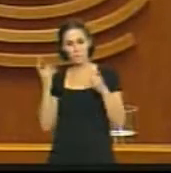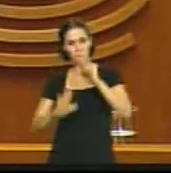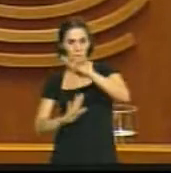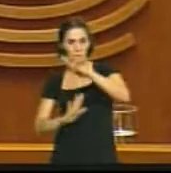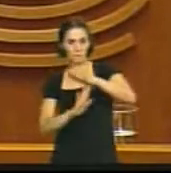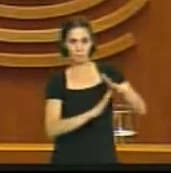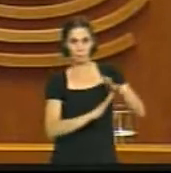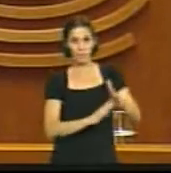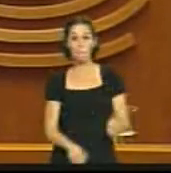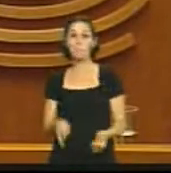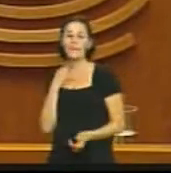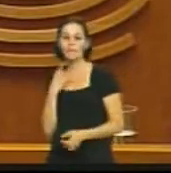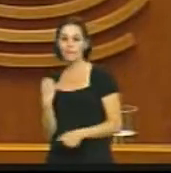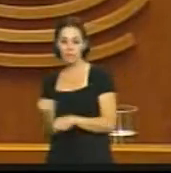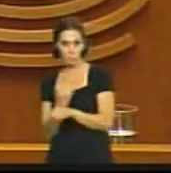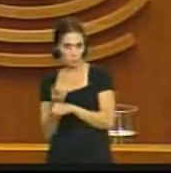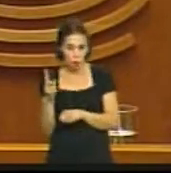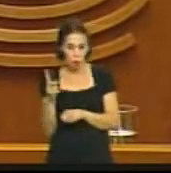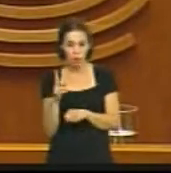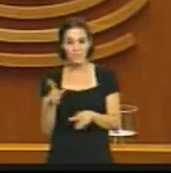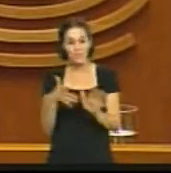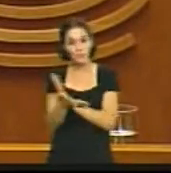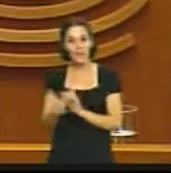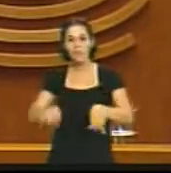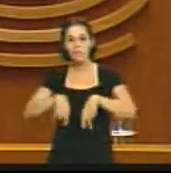no de pérdida de empleo, sino de destrucción de empleo.